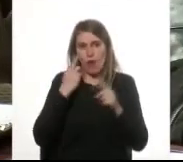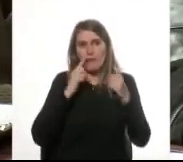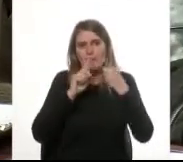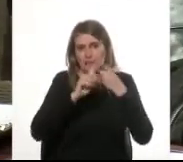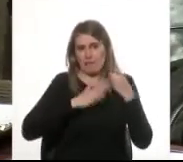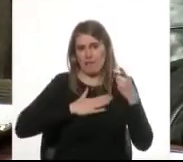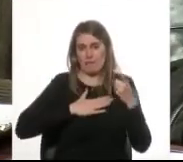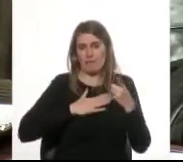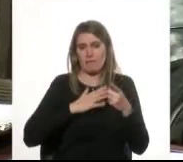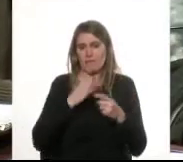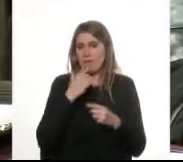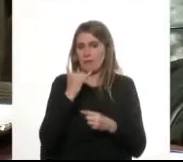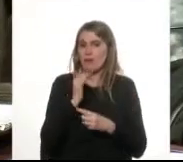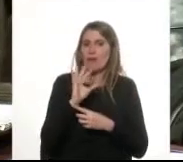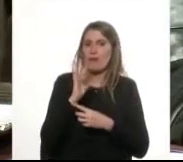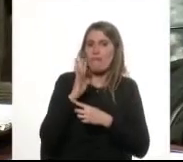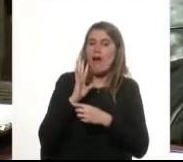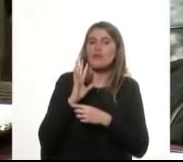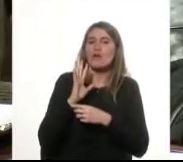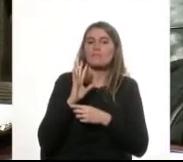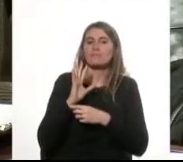metiéndole la mano